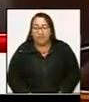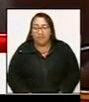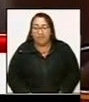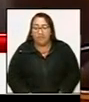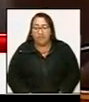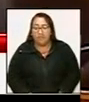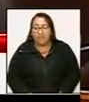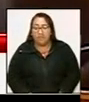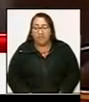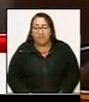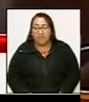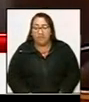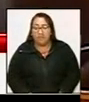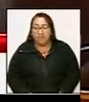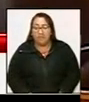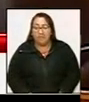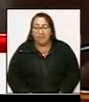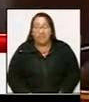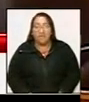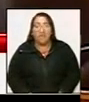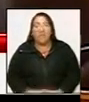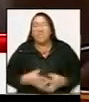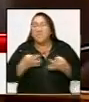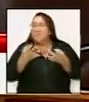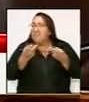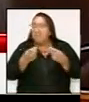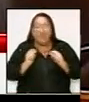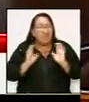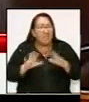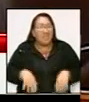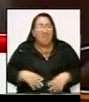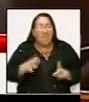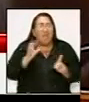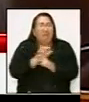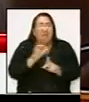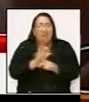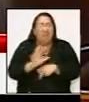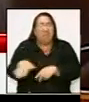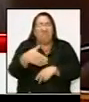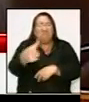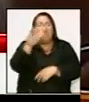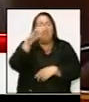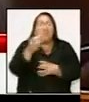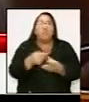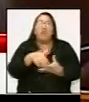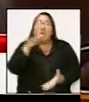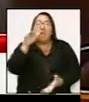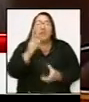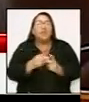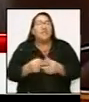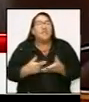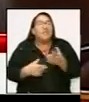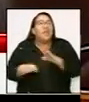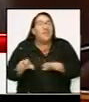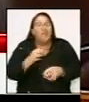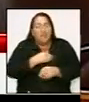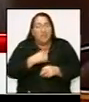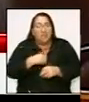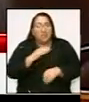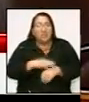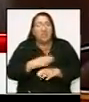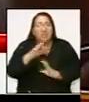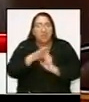para concluir, es maltratada o chantajeada o ninguneada, es muy alta. Y entonces, ¿qué está haciendo el Ejecutivo